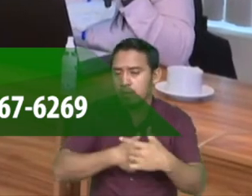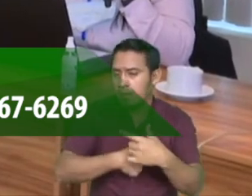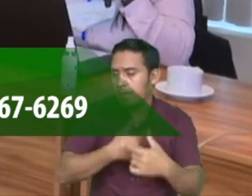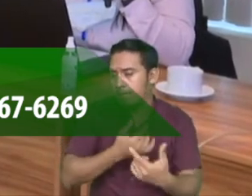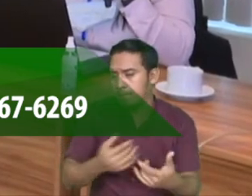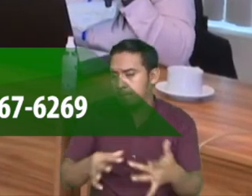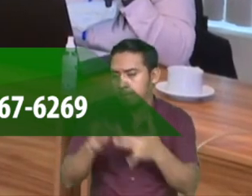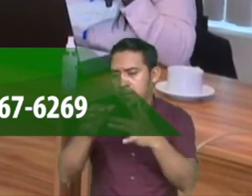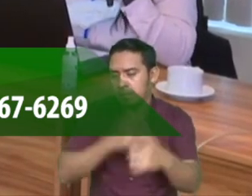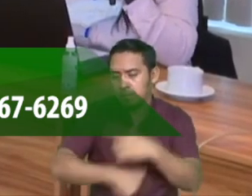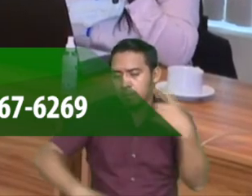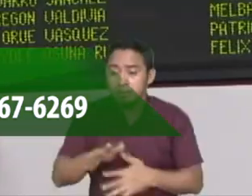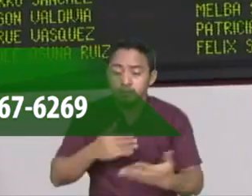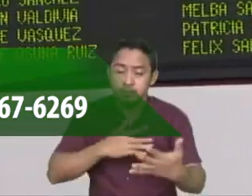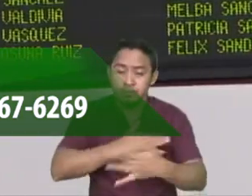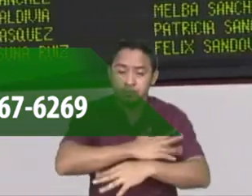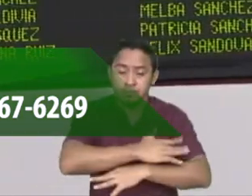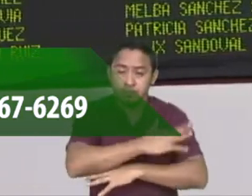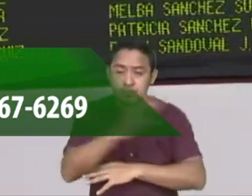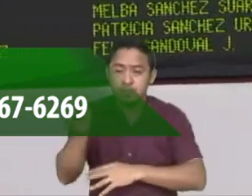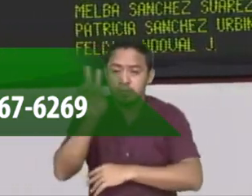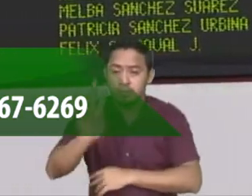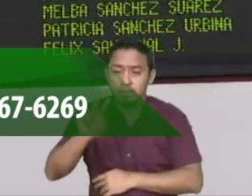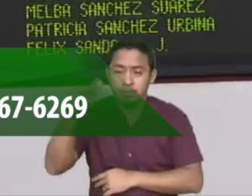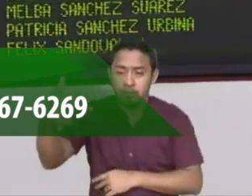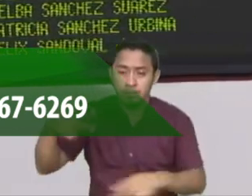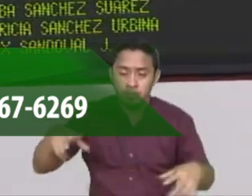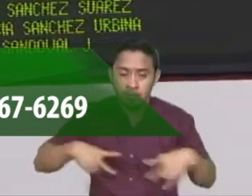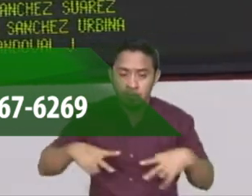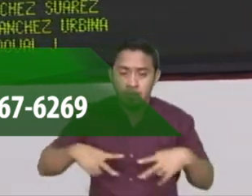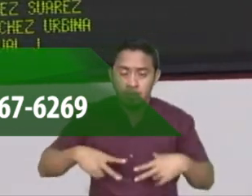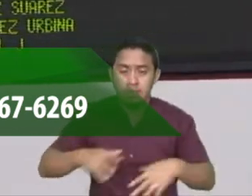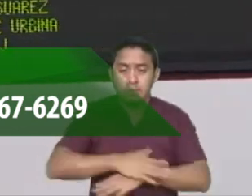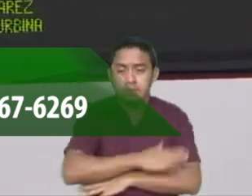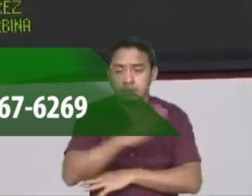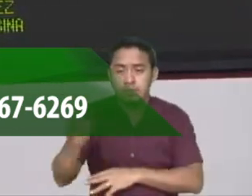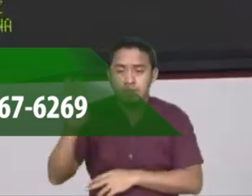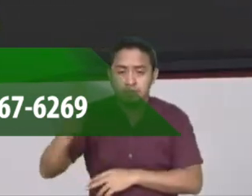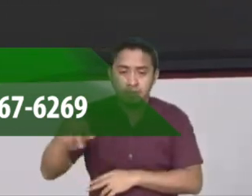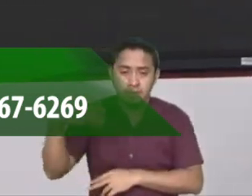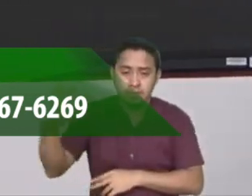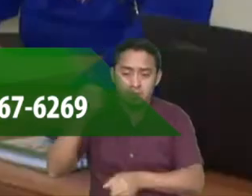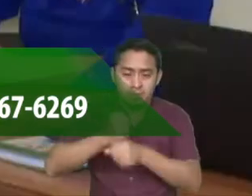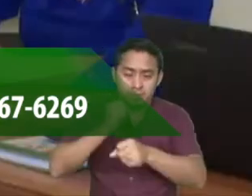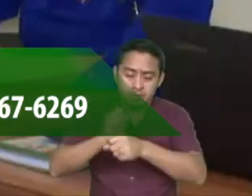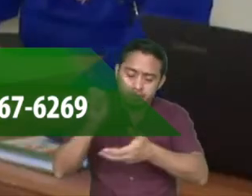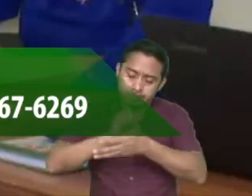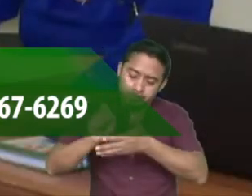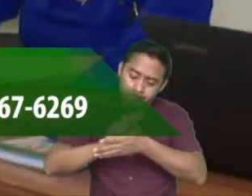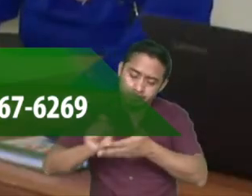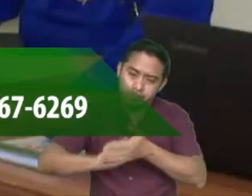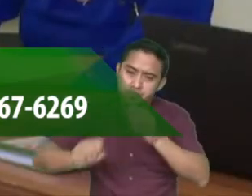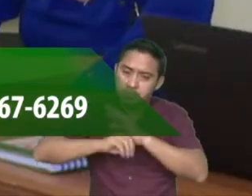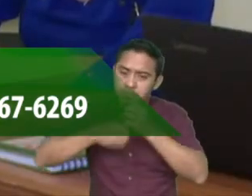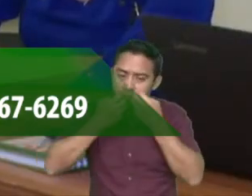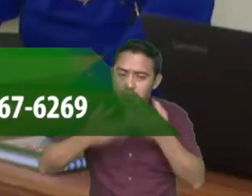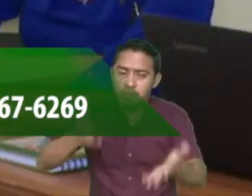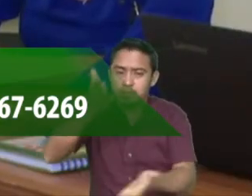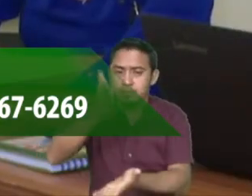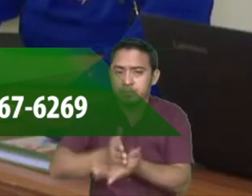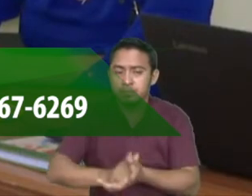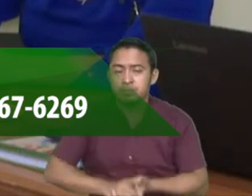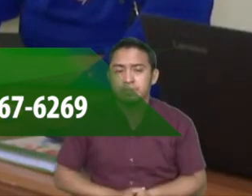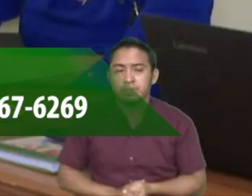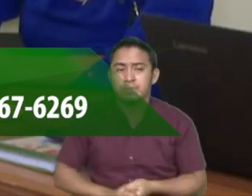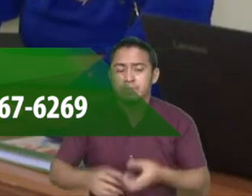Nacional podrán presentar sus respectivos candidatos a ocupar las sillas del Poder Electoral, 7 magistrados en calidad de propietarios